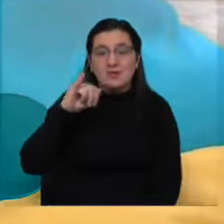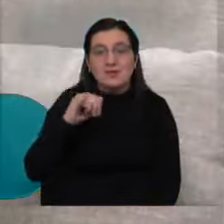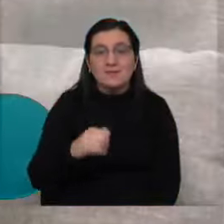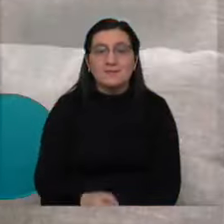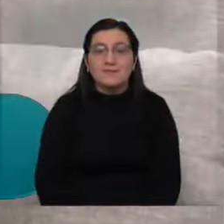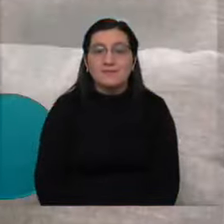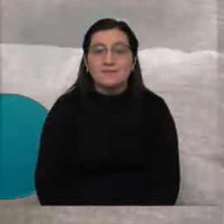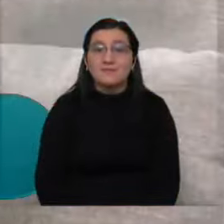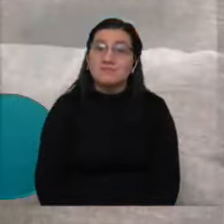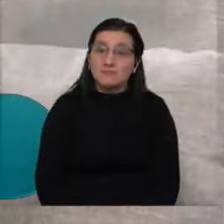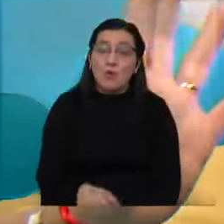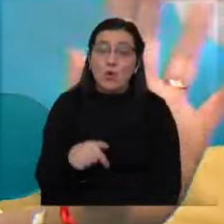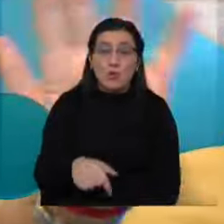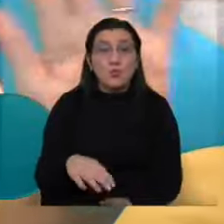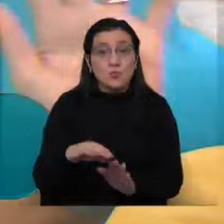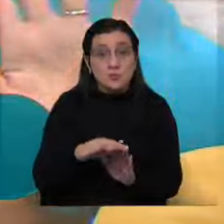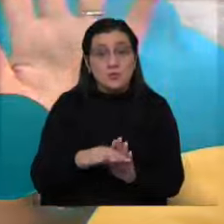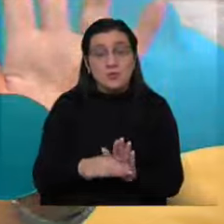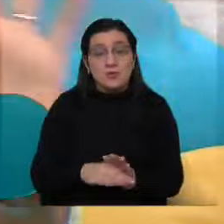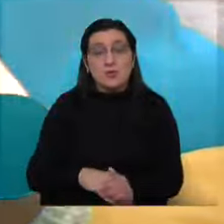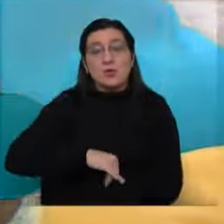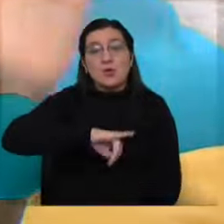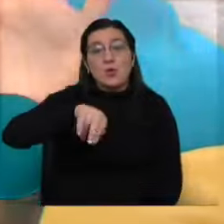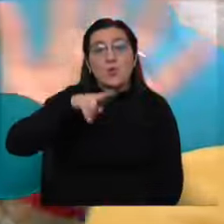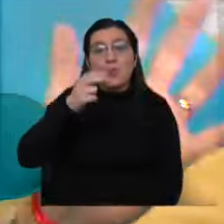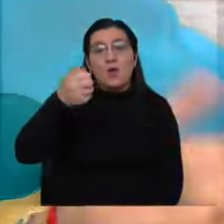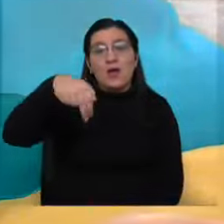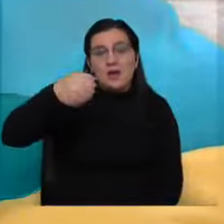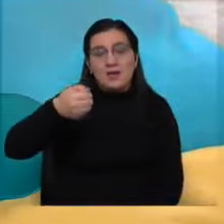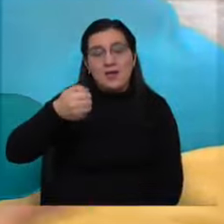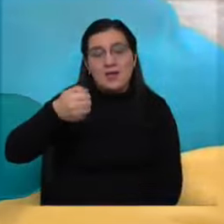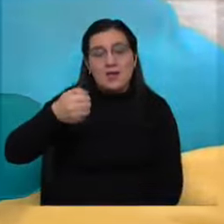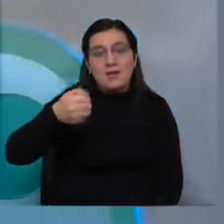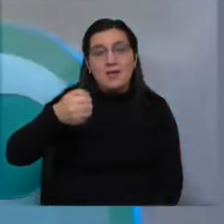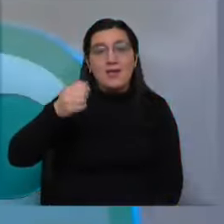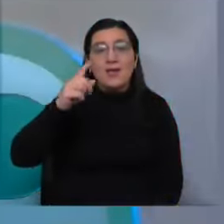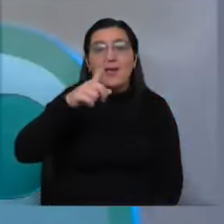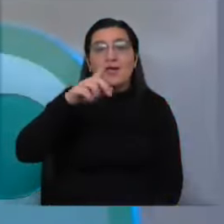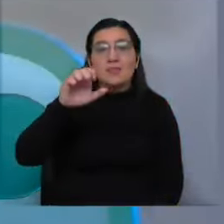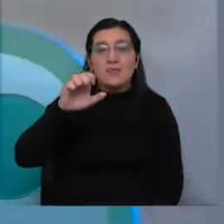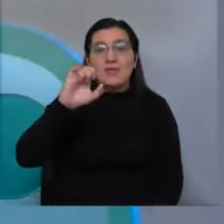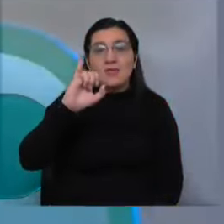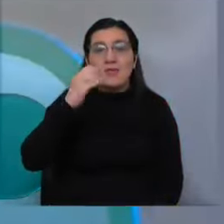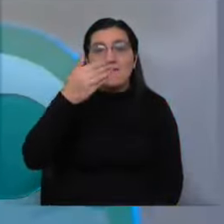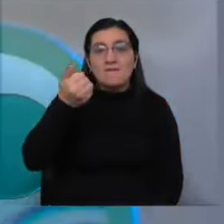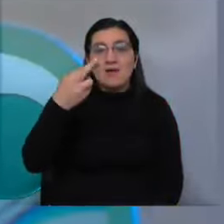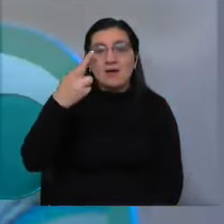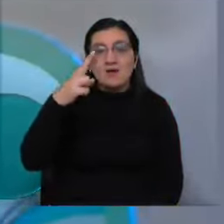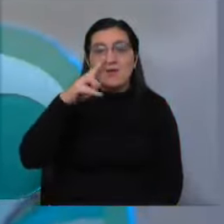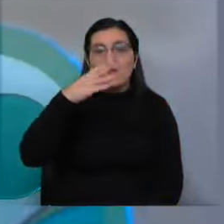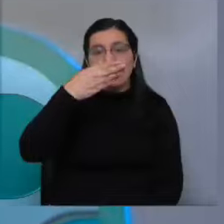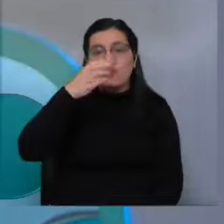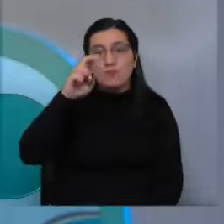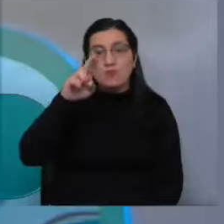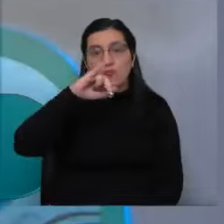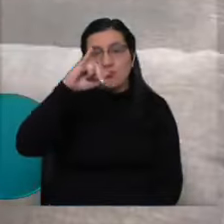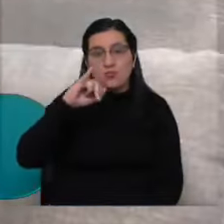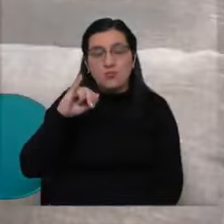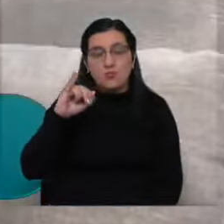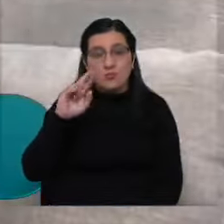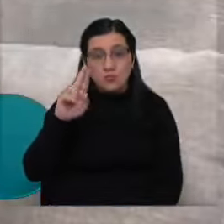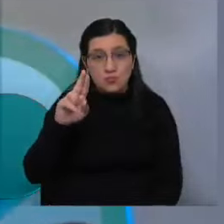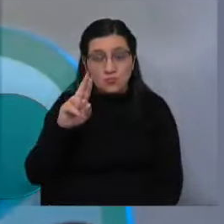progam Ho Juana que cumple el 8 de marzo toda mi infancia me motivó mucho esa figura la entrevista central también tres mujeres espectacular